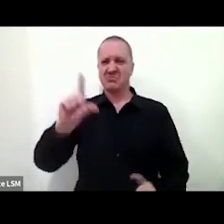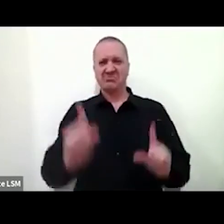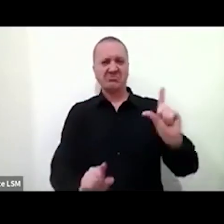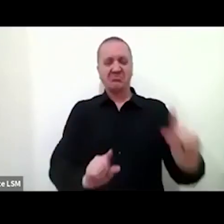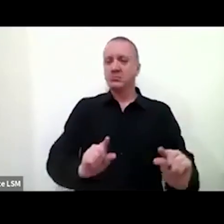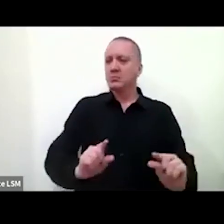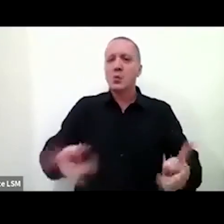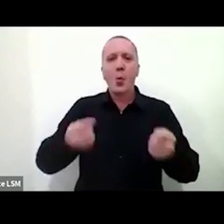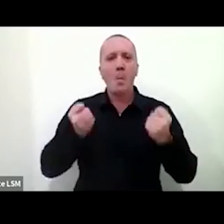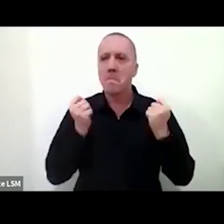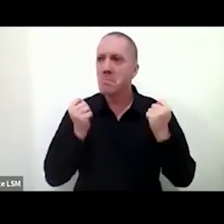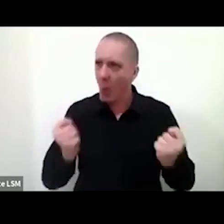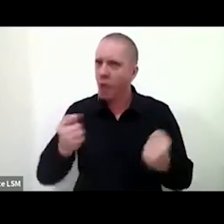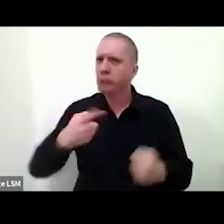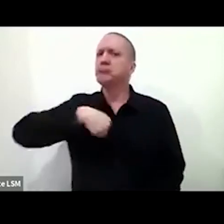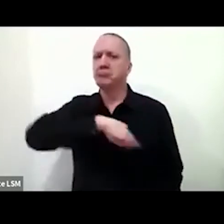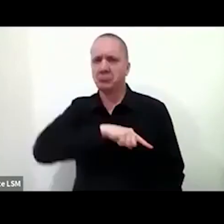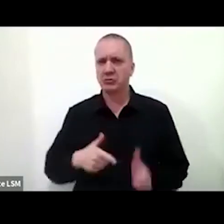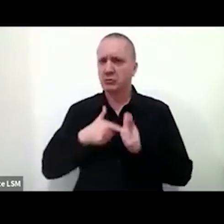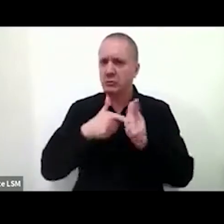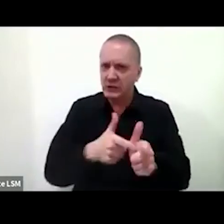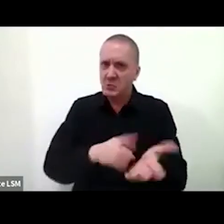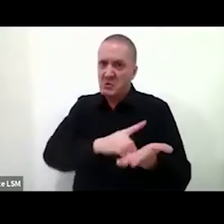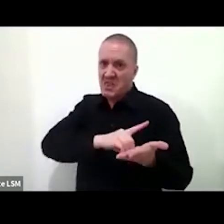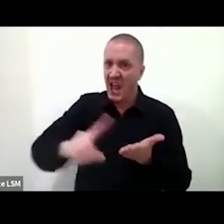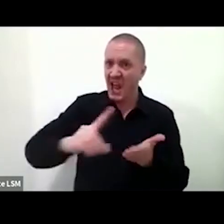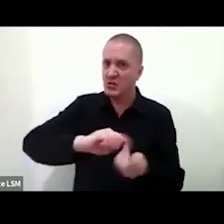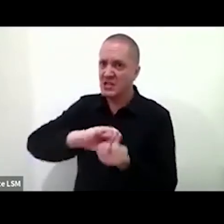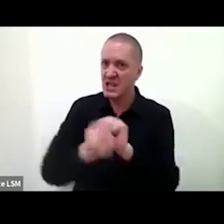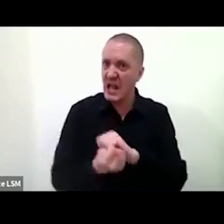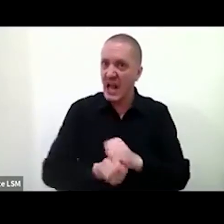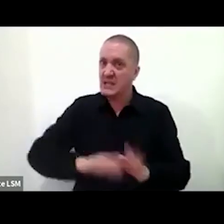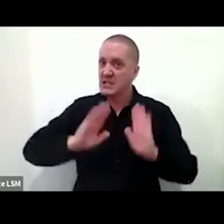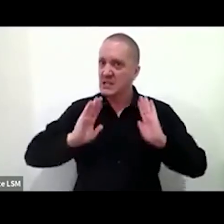merecemos. Derechos trans ya. Muchas gracias.